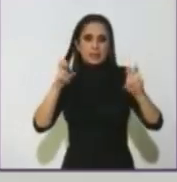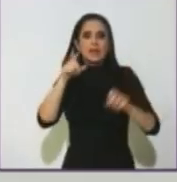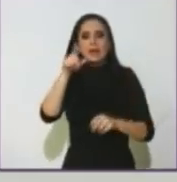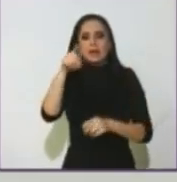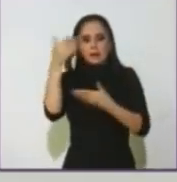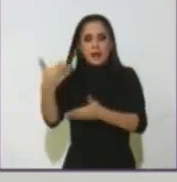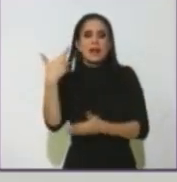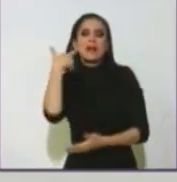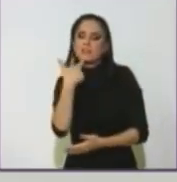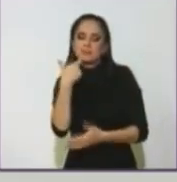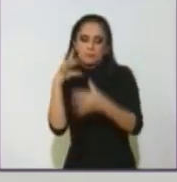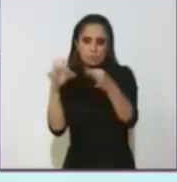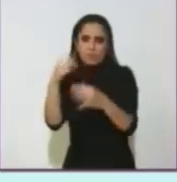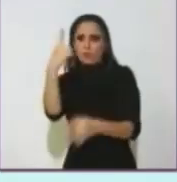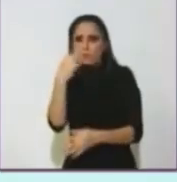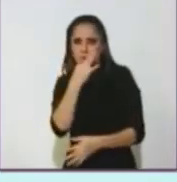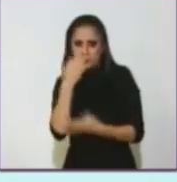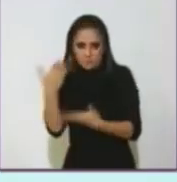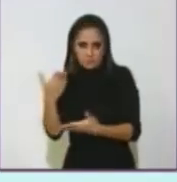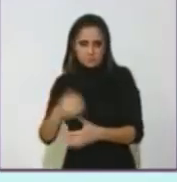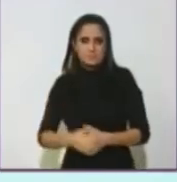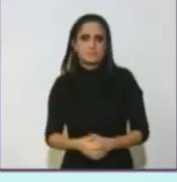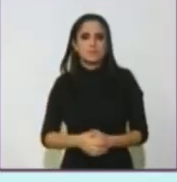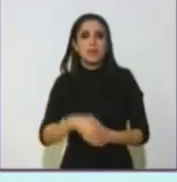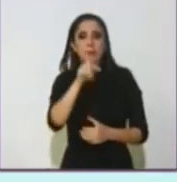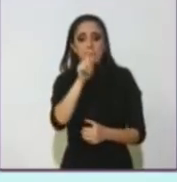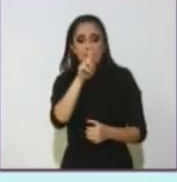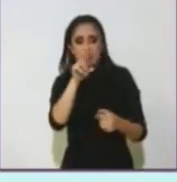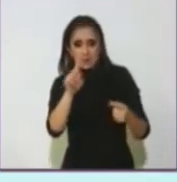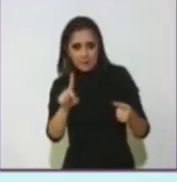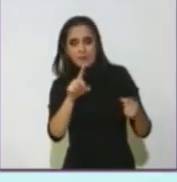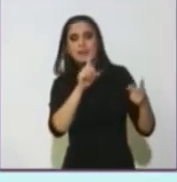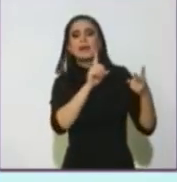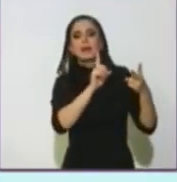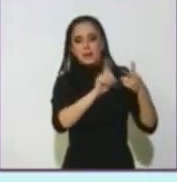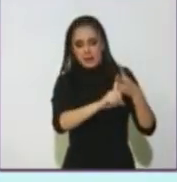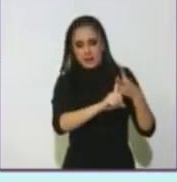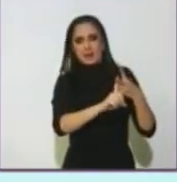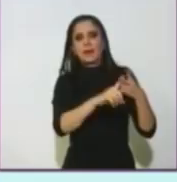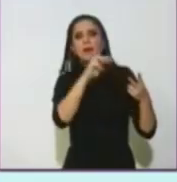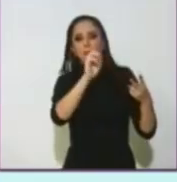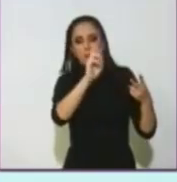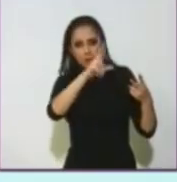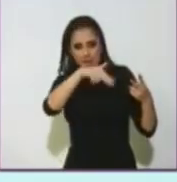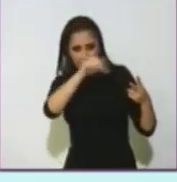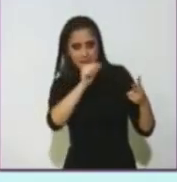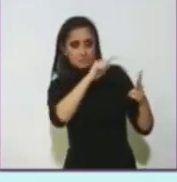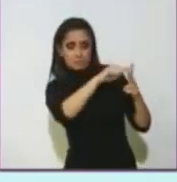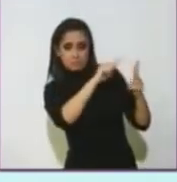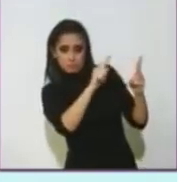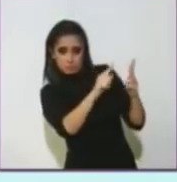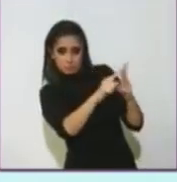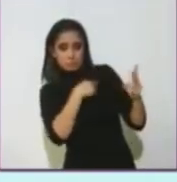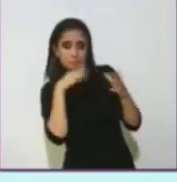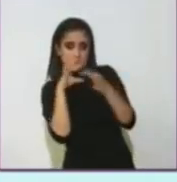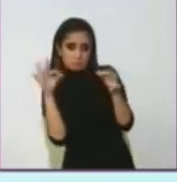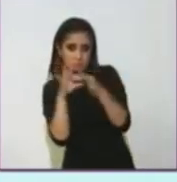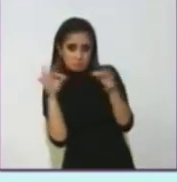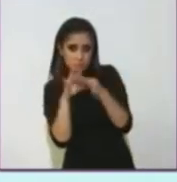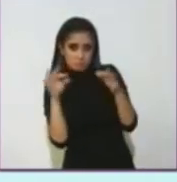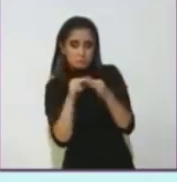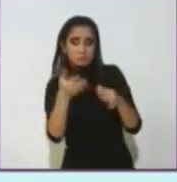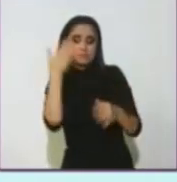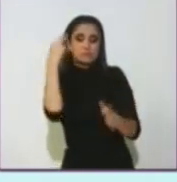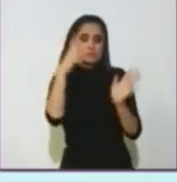marco rascón hasta un minuto perder y morena cada vez que nos refiramos a ellos entre